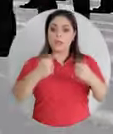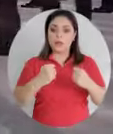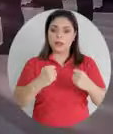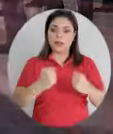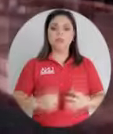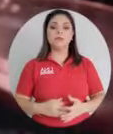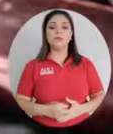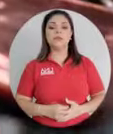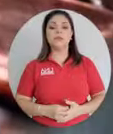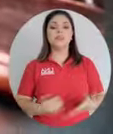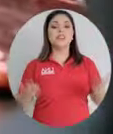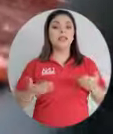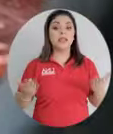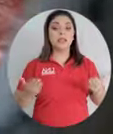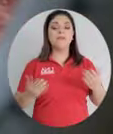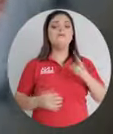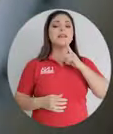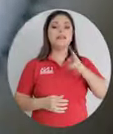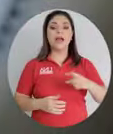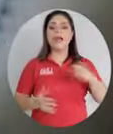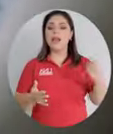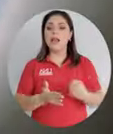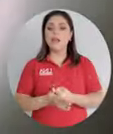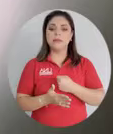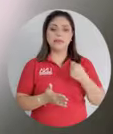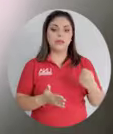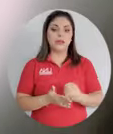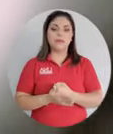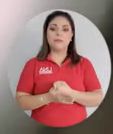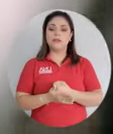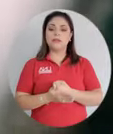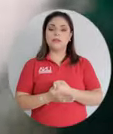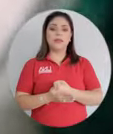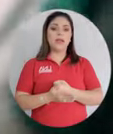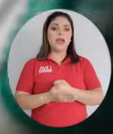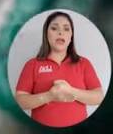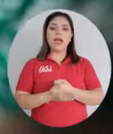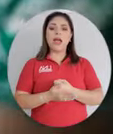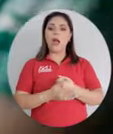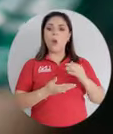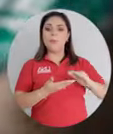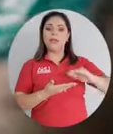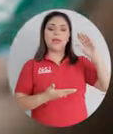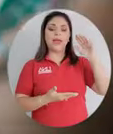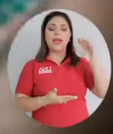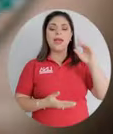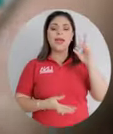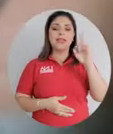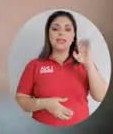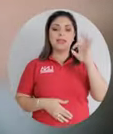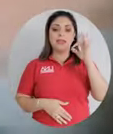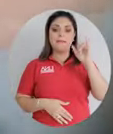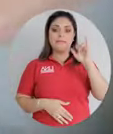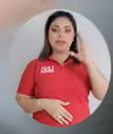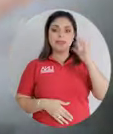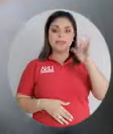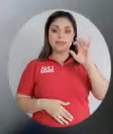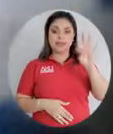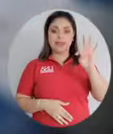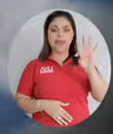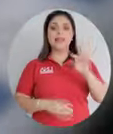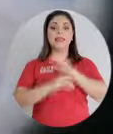con mucho mayor fuerza, y es que estamos lamentablemente aumentando el déficit democrático, ¿verdad?